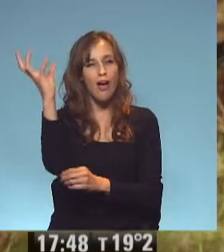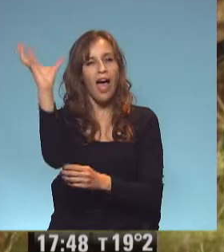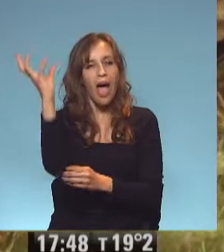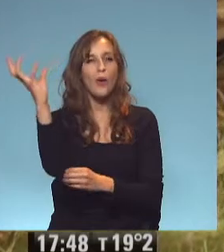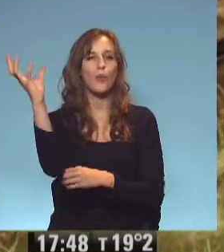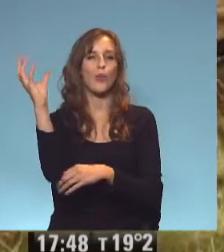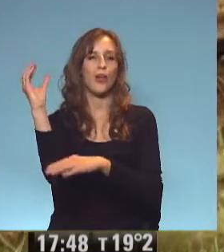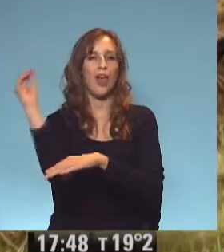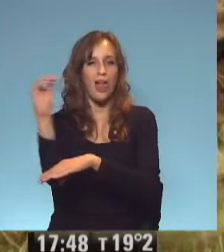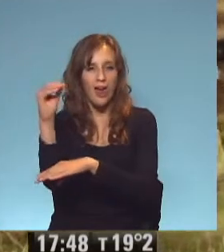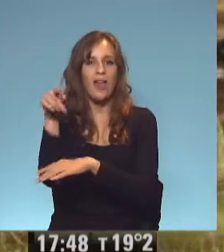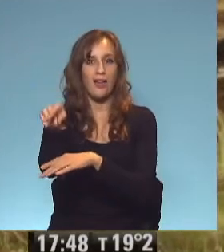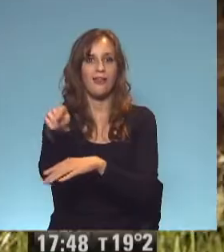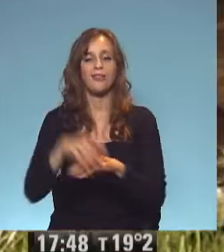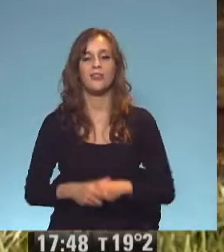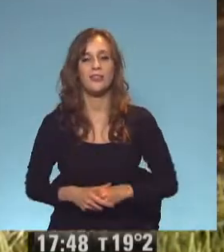madre.